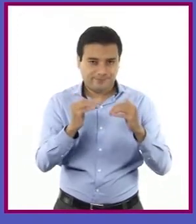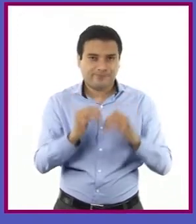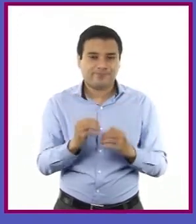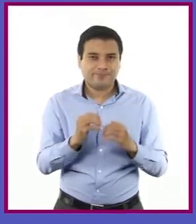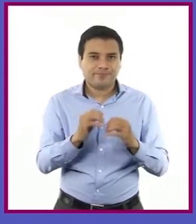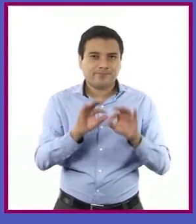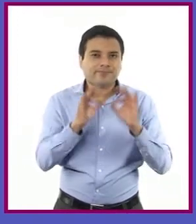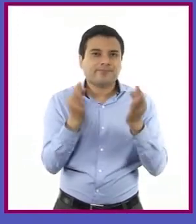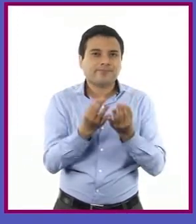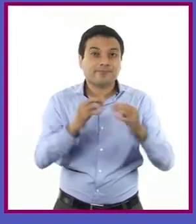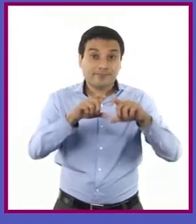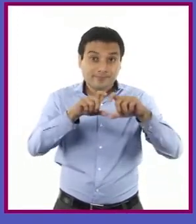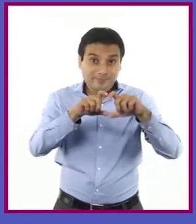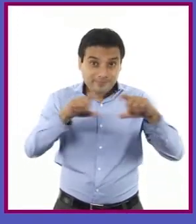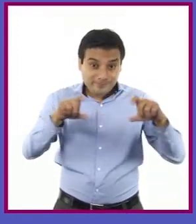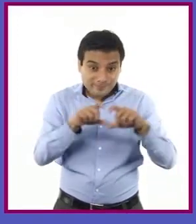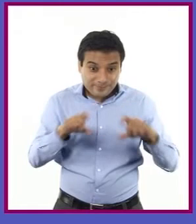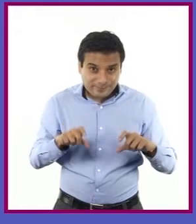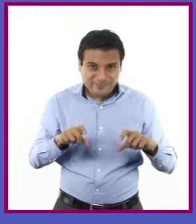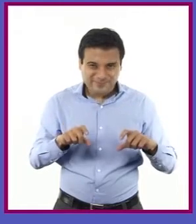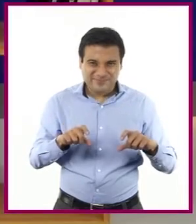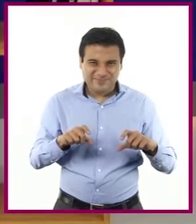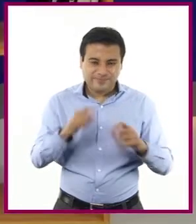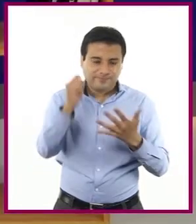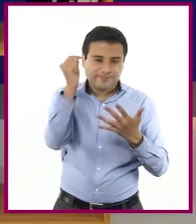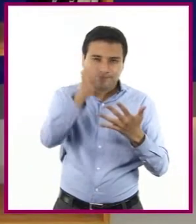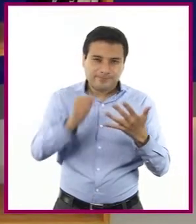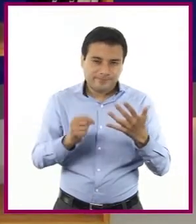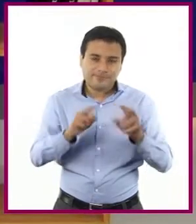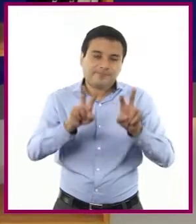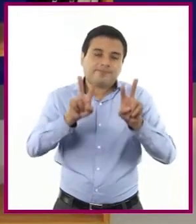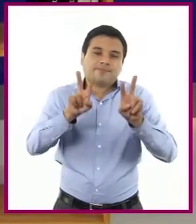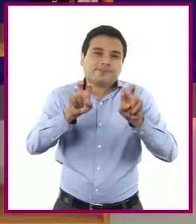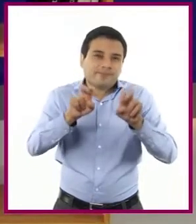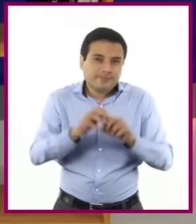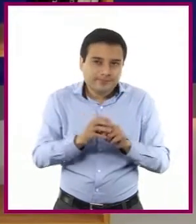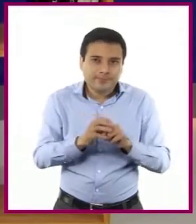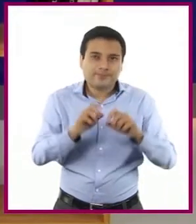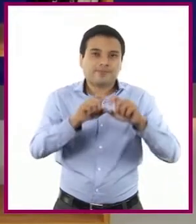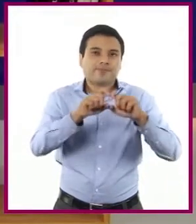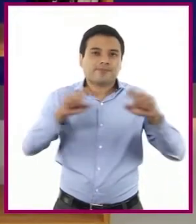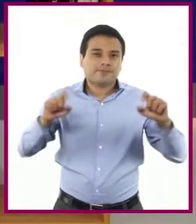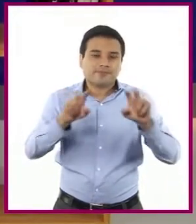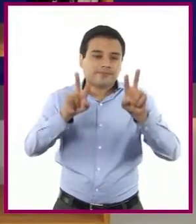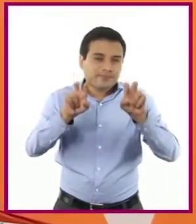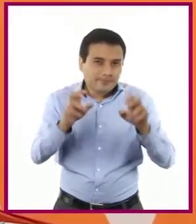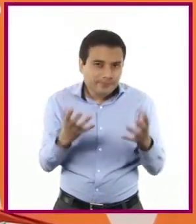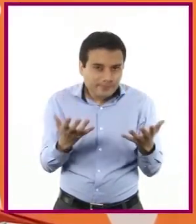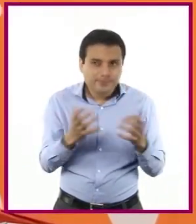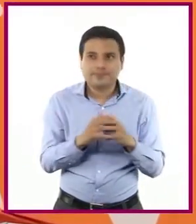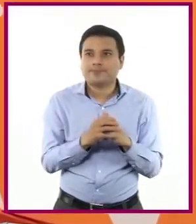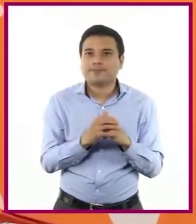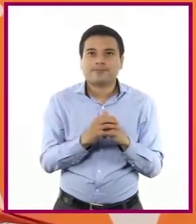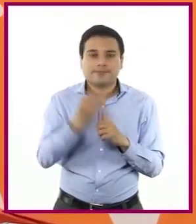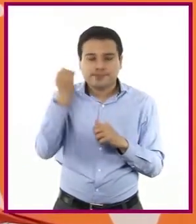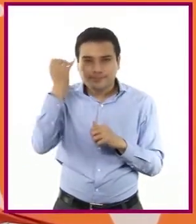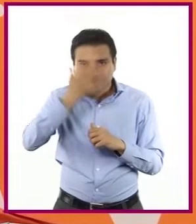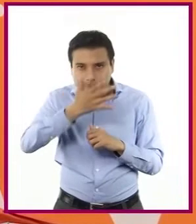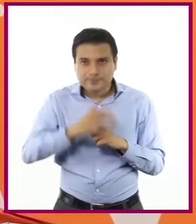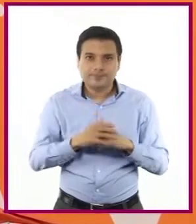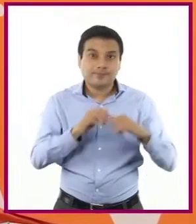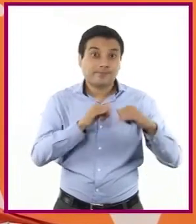textuales y en elementos generales del texto, como títulos, subtítulos, imágenes,